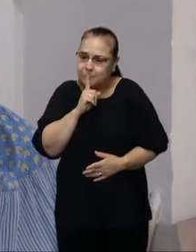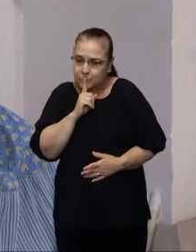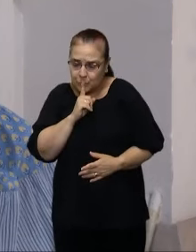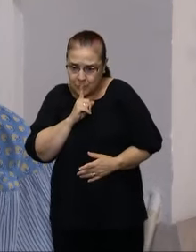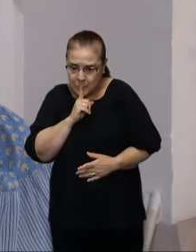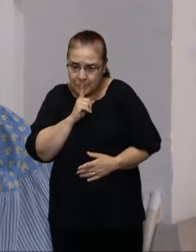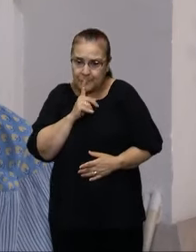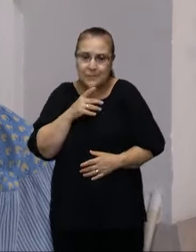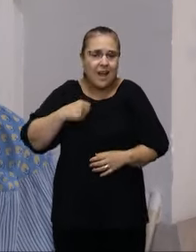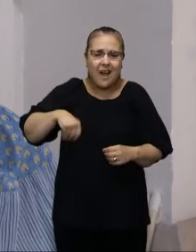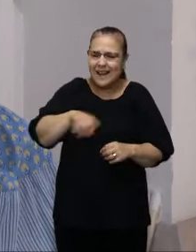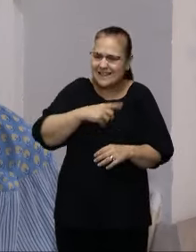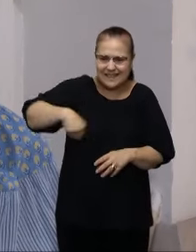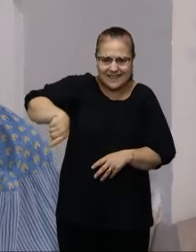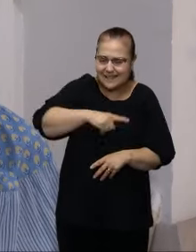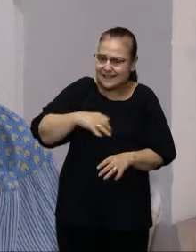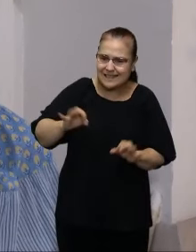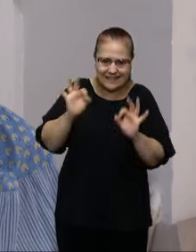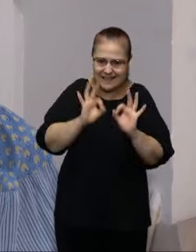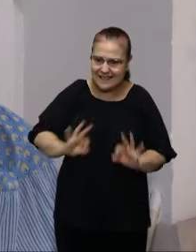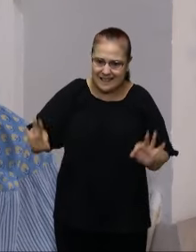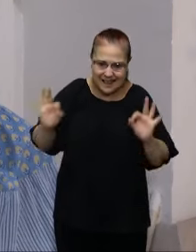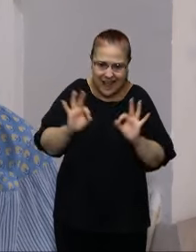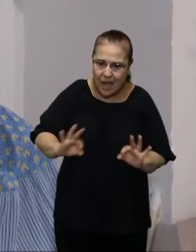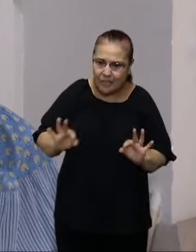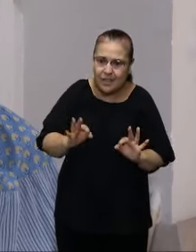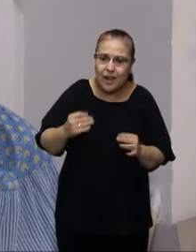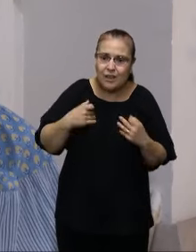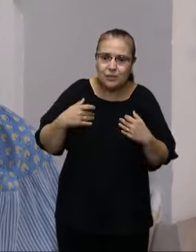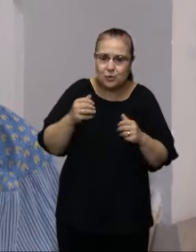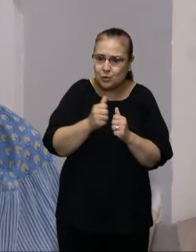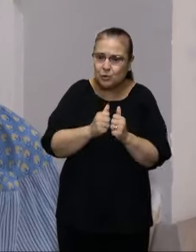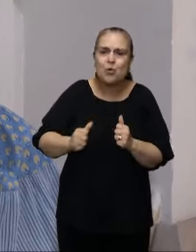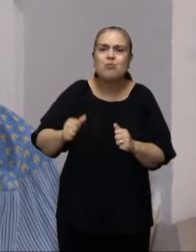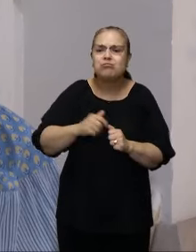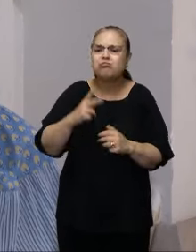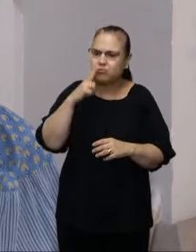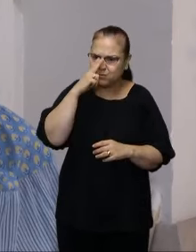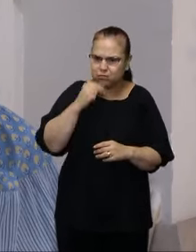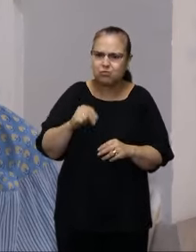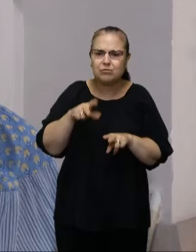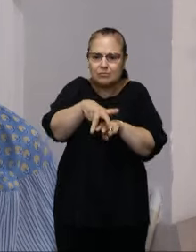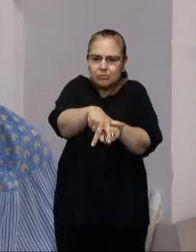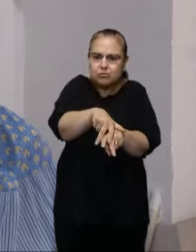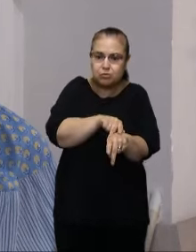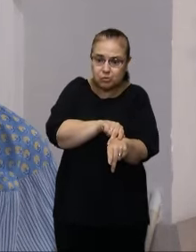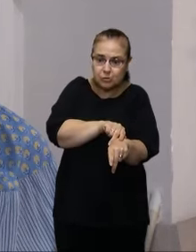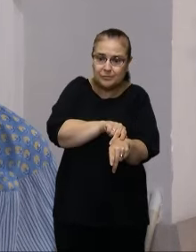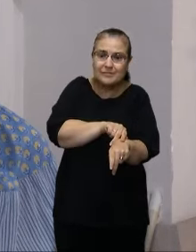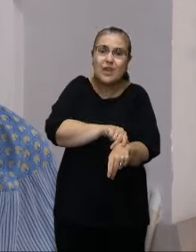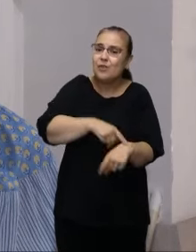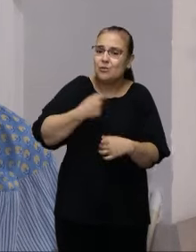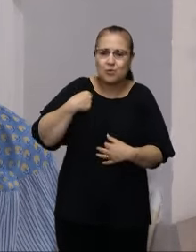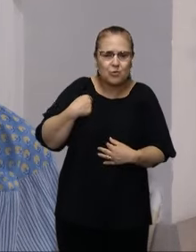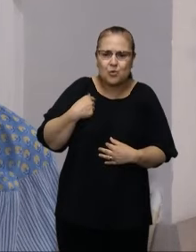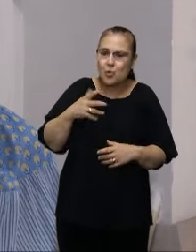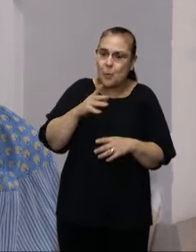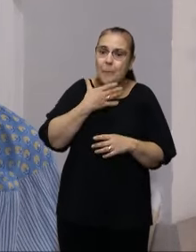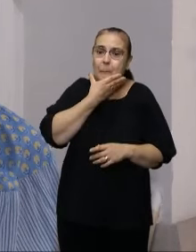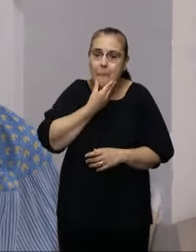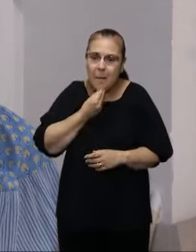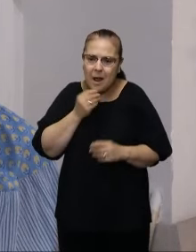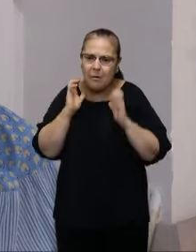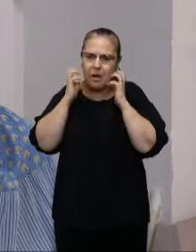hagas ningún rito fúnebre. Ponte el turbante y cálzate las sandalias. No te cubras la barba